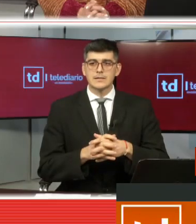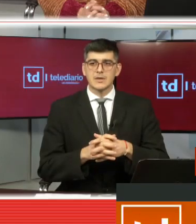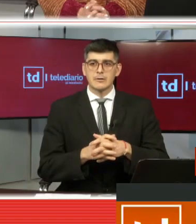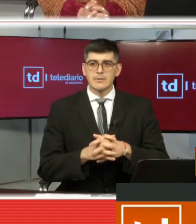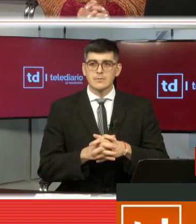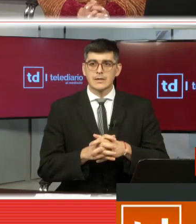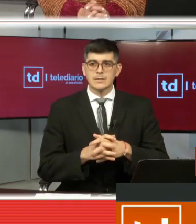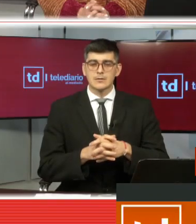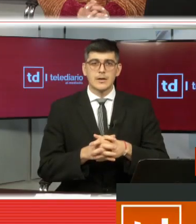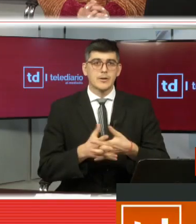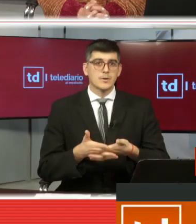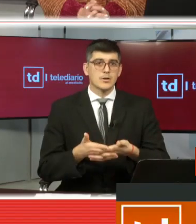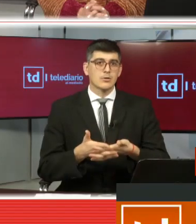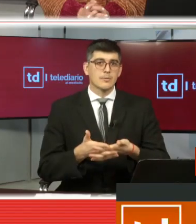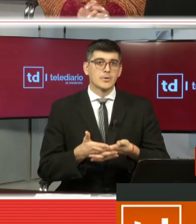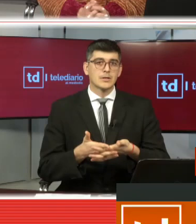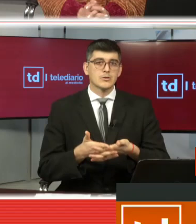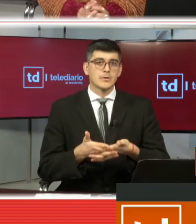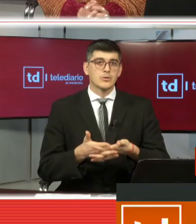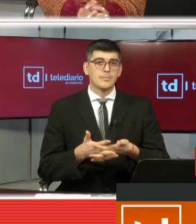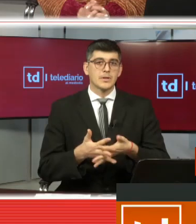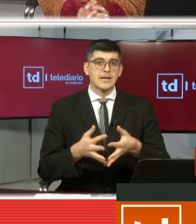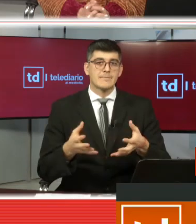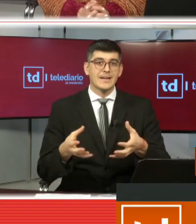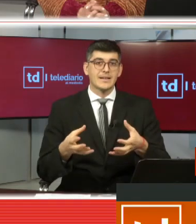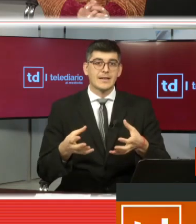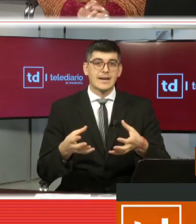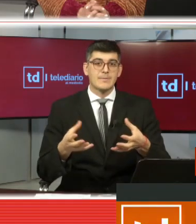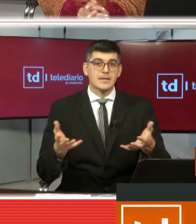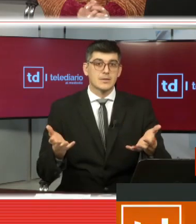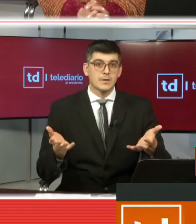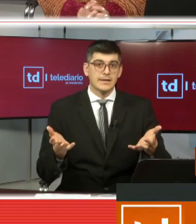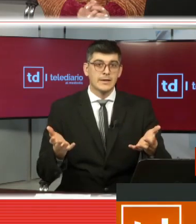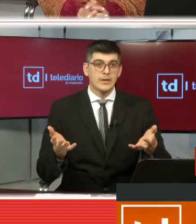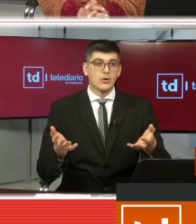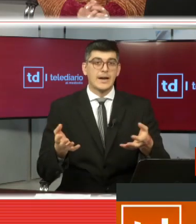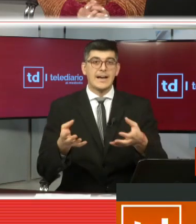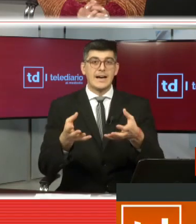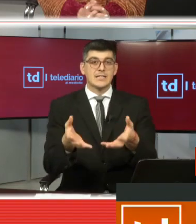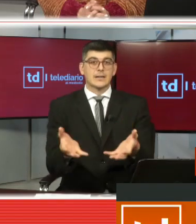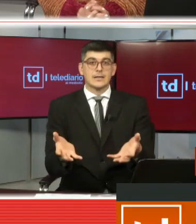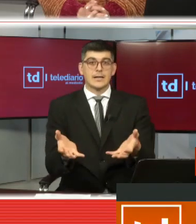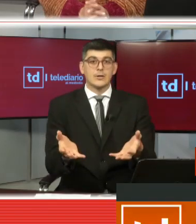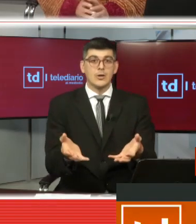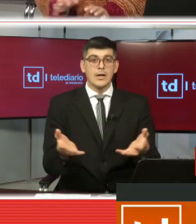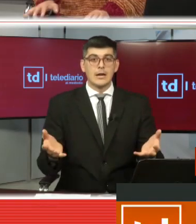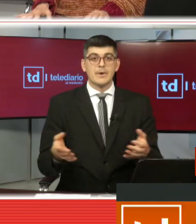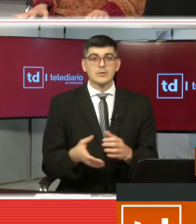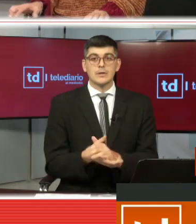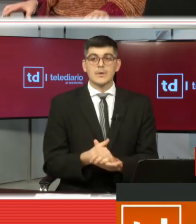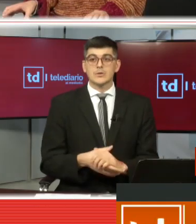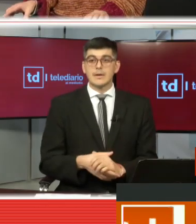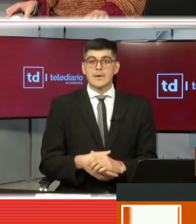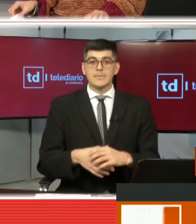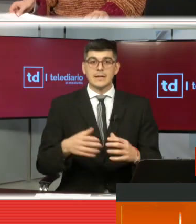la semana que viene, vamos a estar haciendo las averiguaciones correspondientes, sobre todo por estas imágenes de las cámaras de seguridad, que ojalá hayan registrado el paso